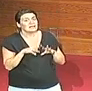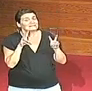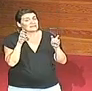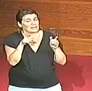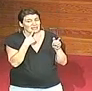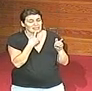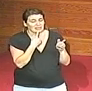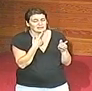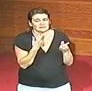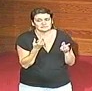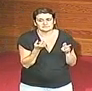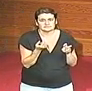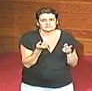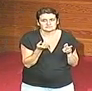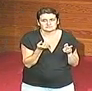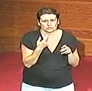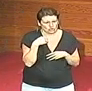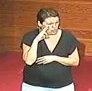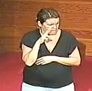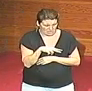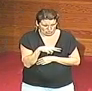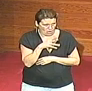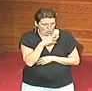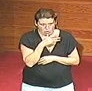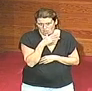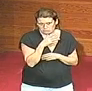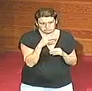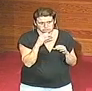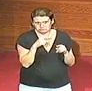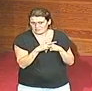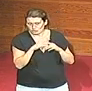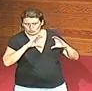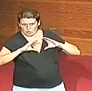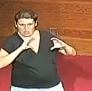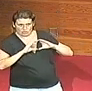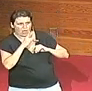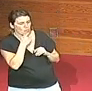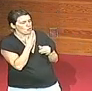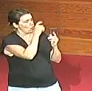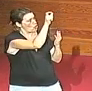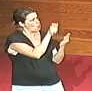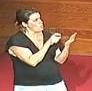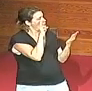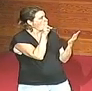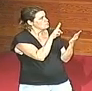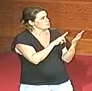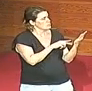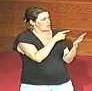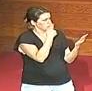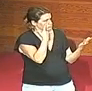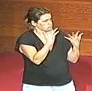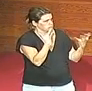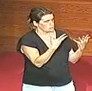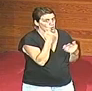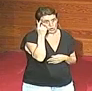decía, es que a ver, yo estoy viéndolo en medios, que a lo mejor veo una columna. En concreto, me sorprendió mucho una